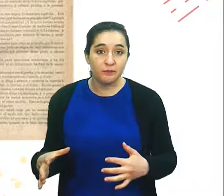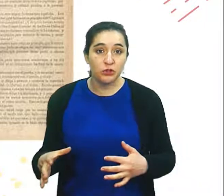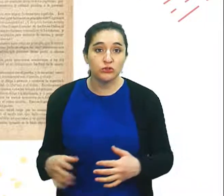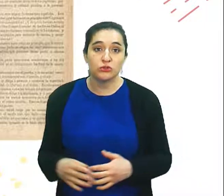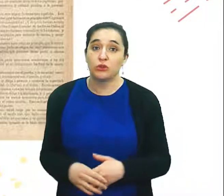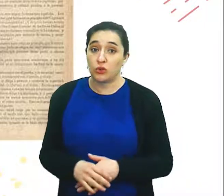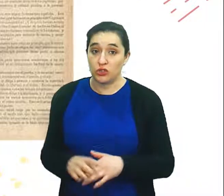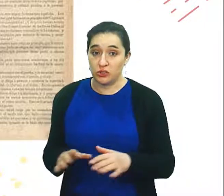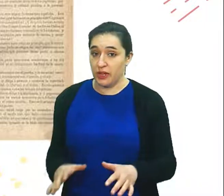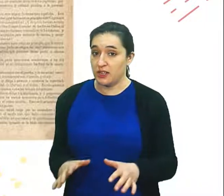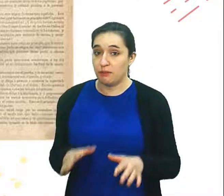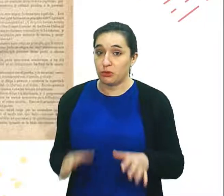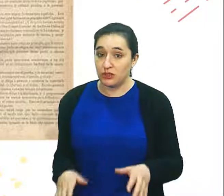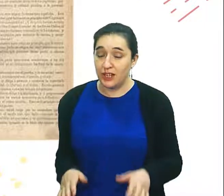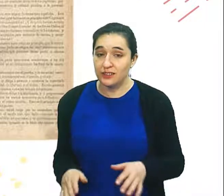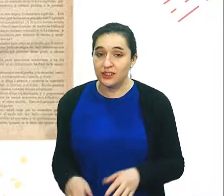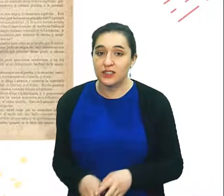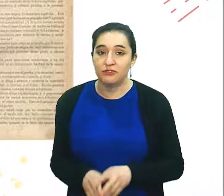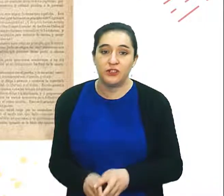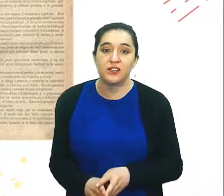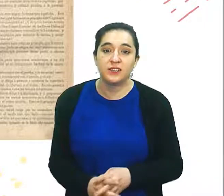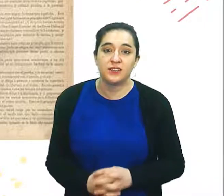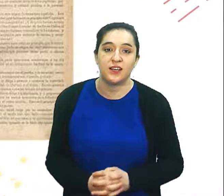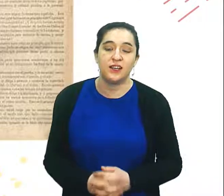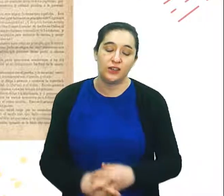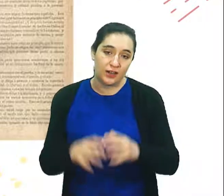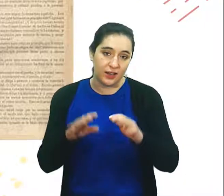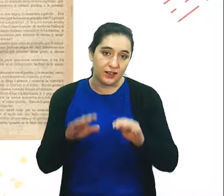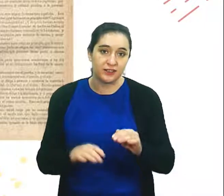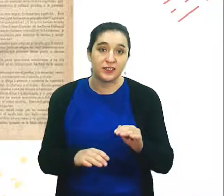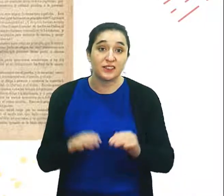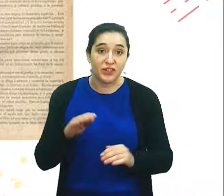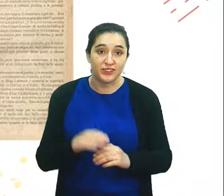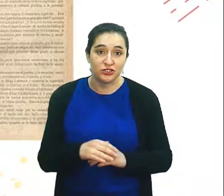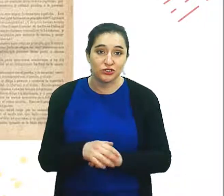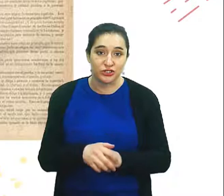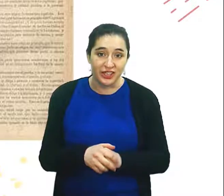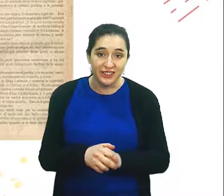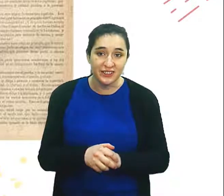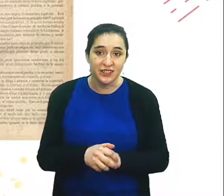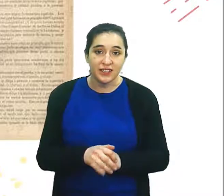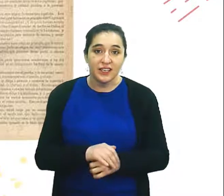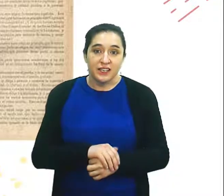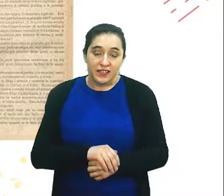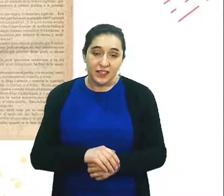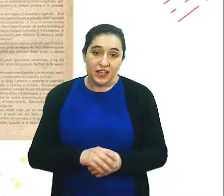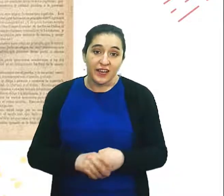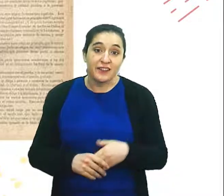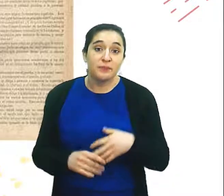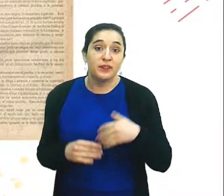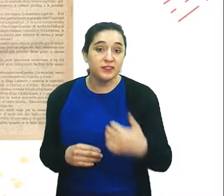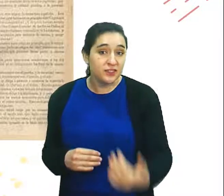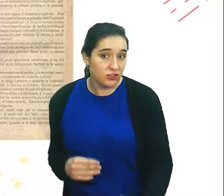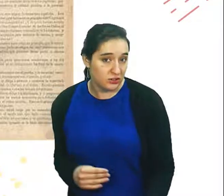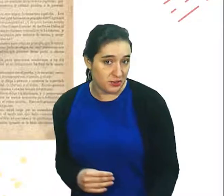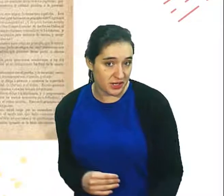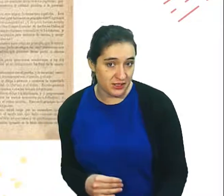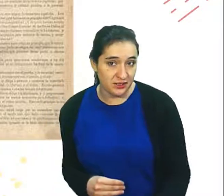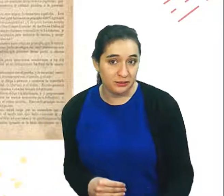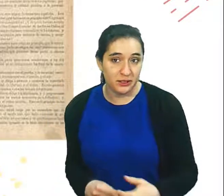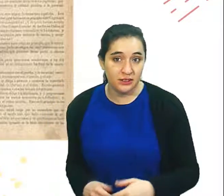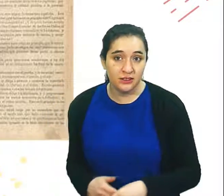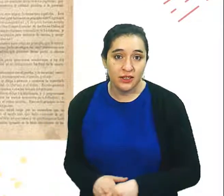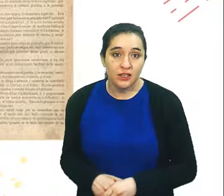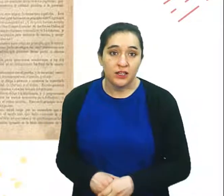de cambios, continuidades importantes referidas a la estratificación social y a la dependencia